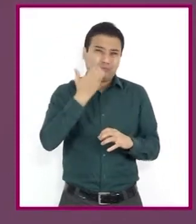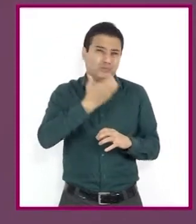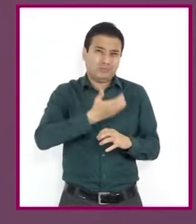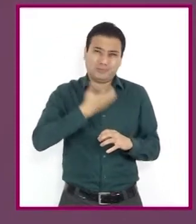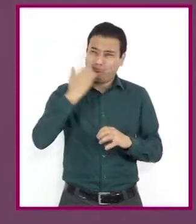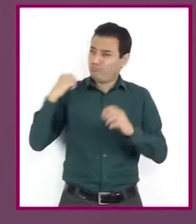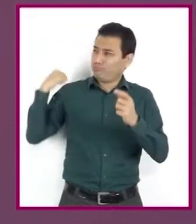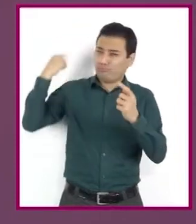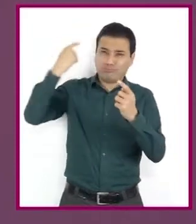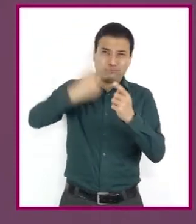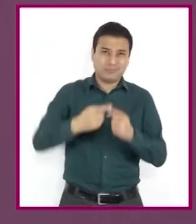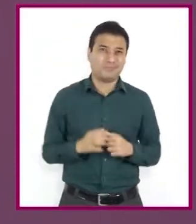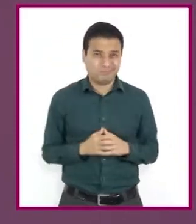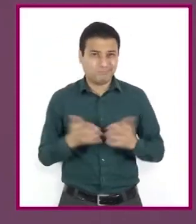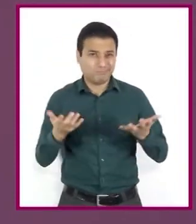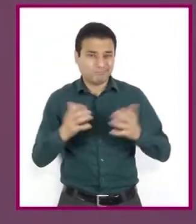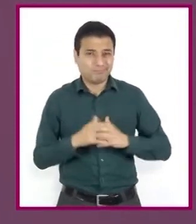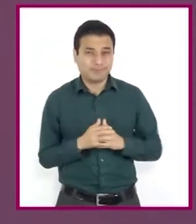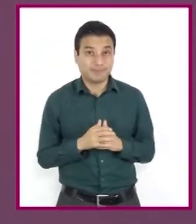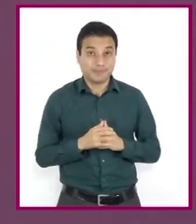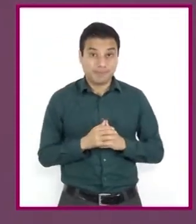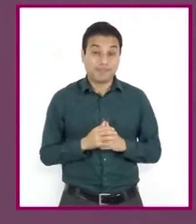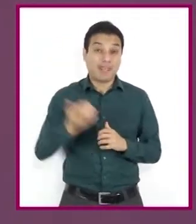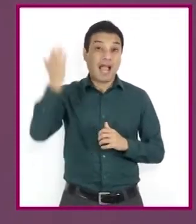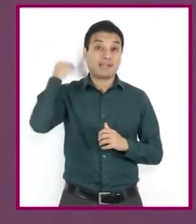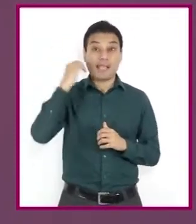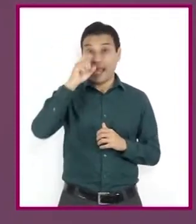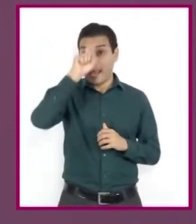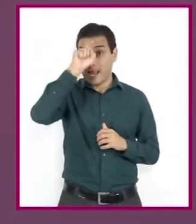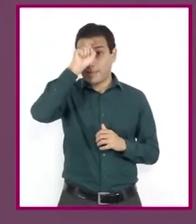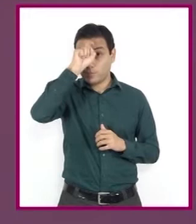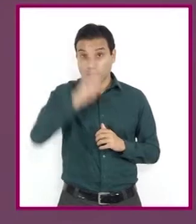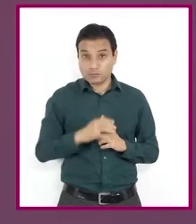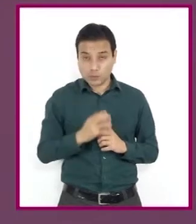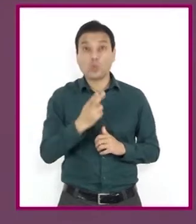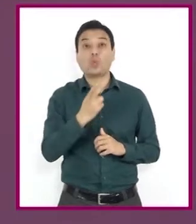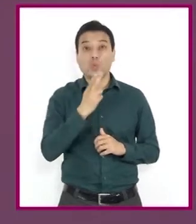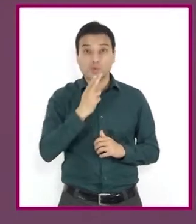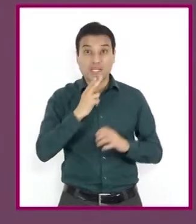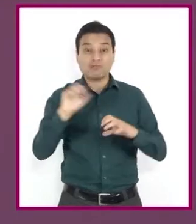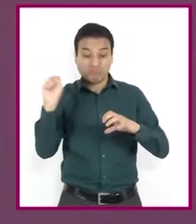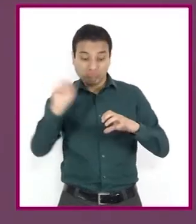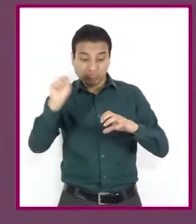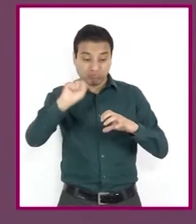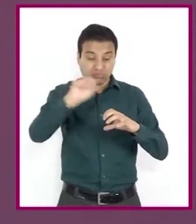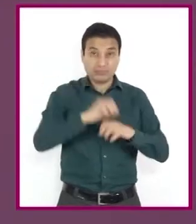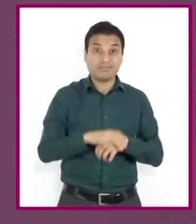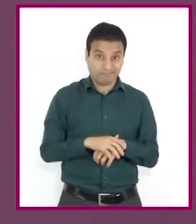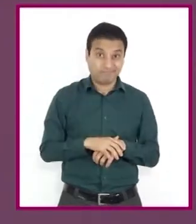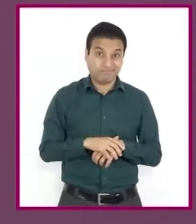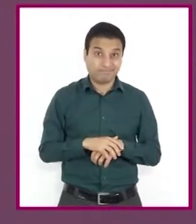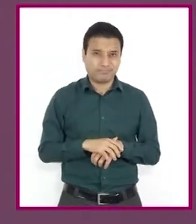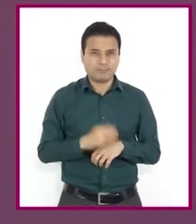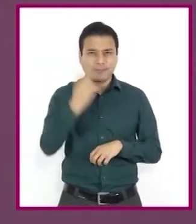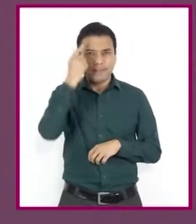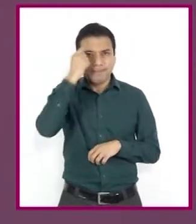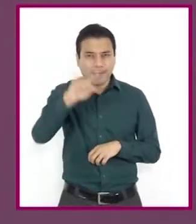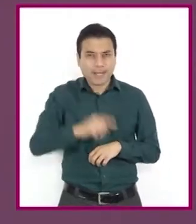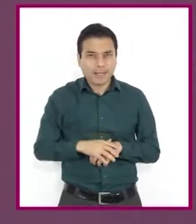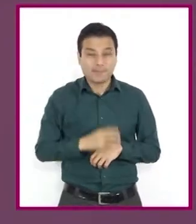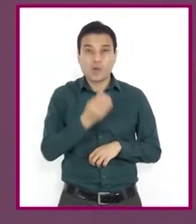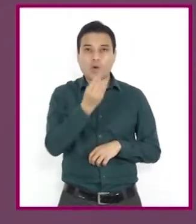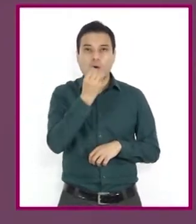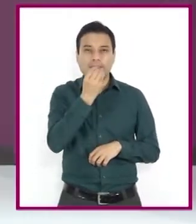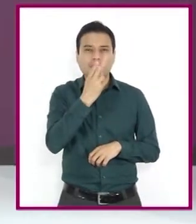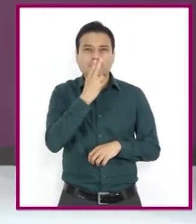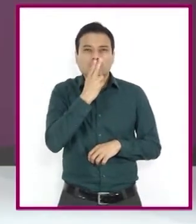alimentos. Se sabe que los antiguos egipcios ya utilizaban este método en carnes con el objeto de almacenarlas